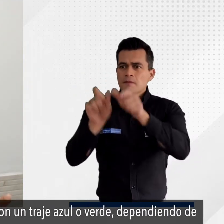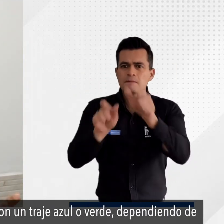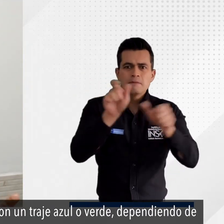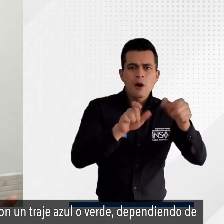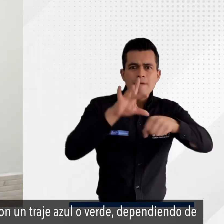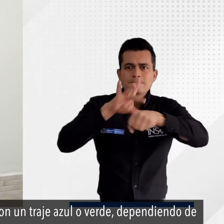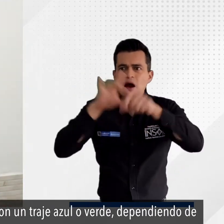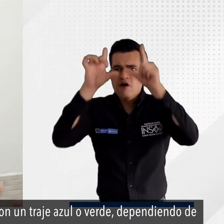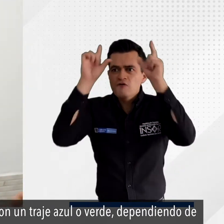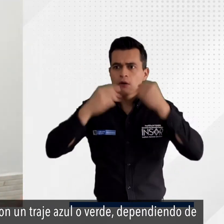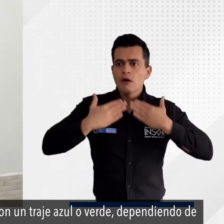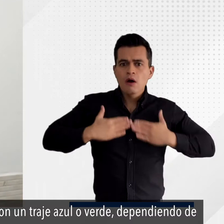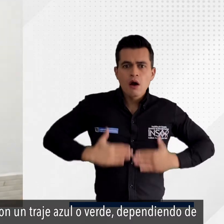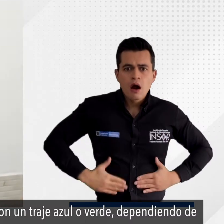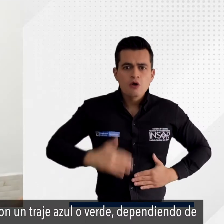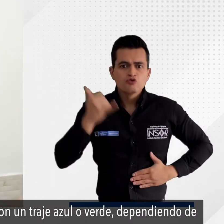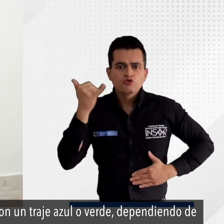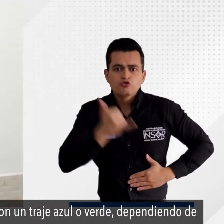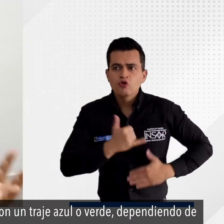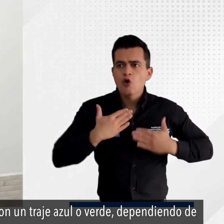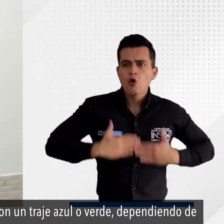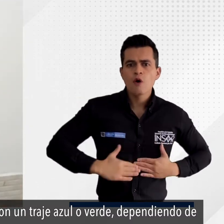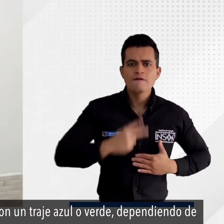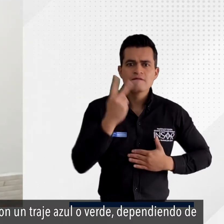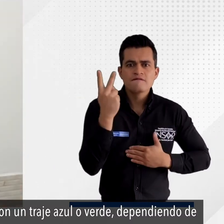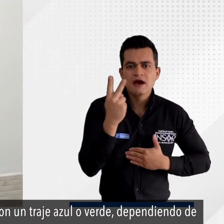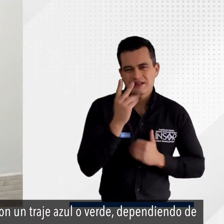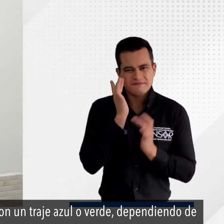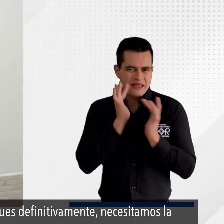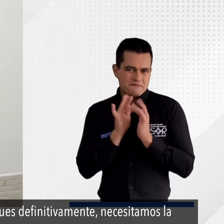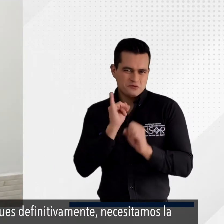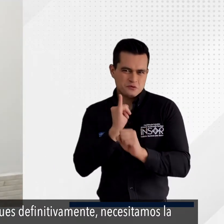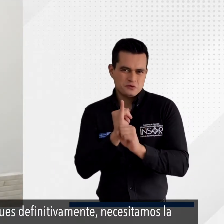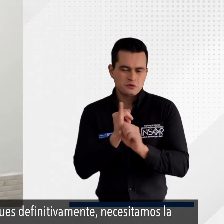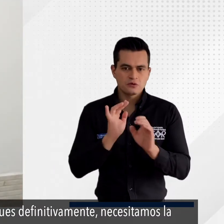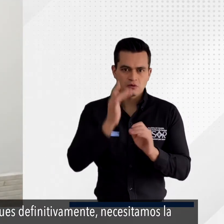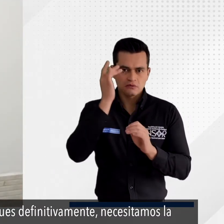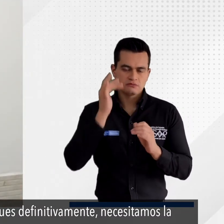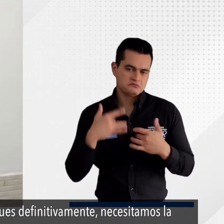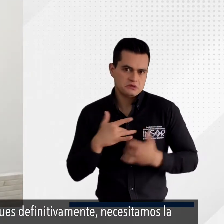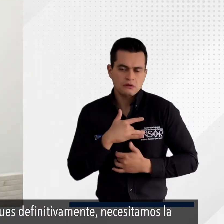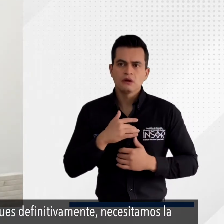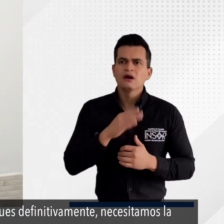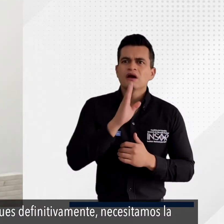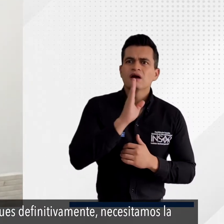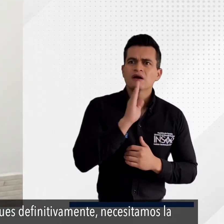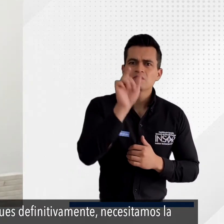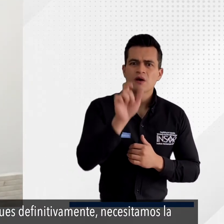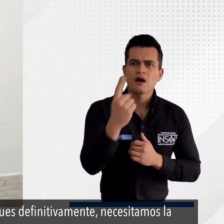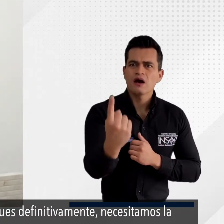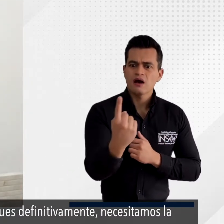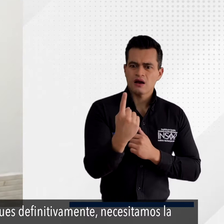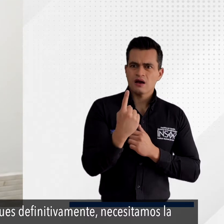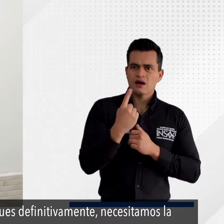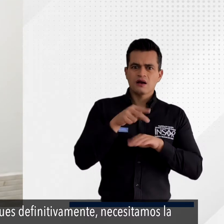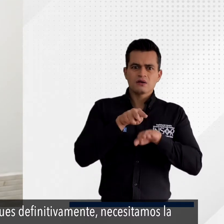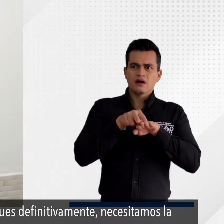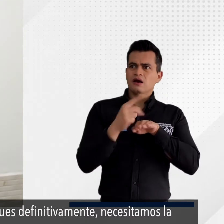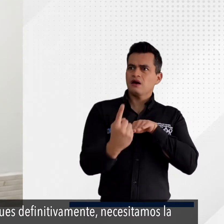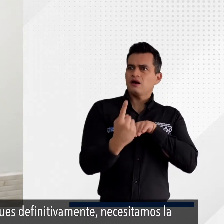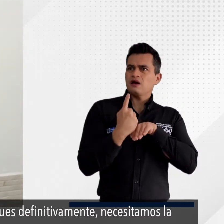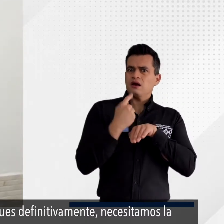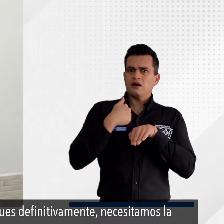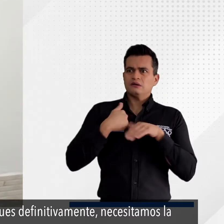prácticamente igual, con un traje azul o verde, dependiendo de la institución, y no sé quién es el que se va a acercar a mí,